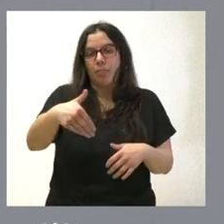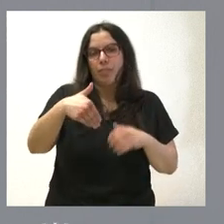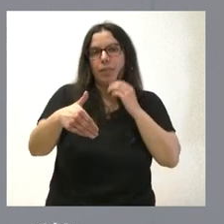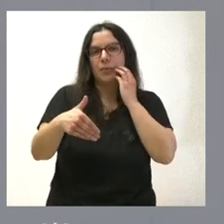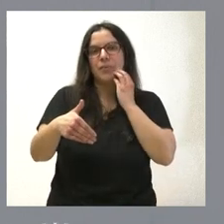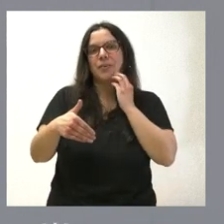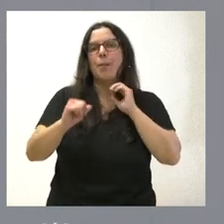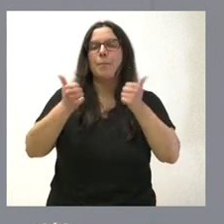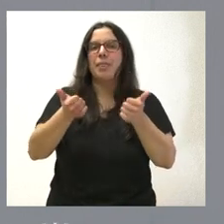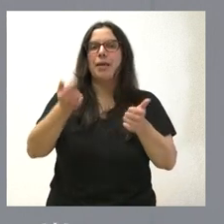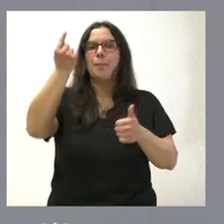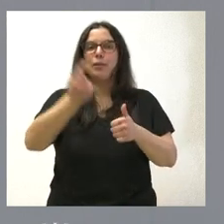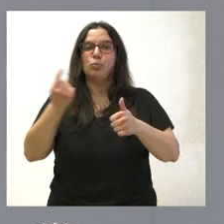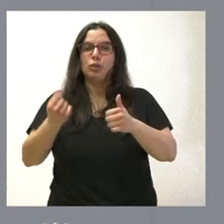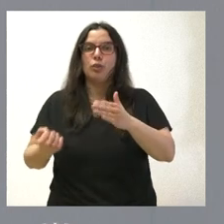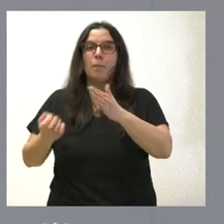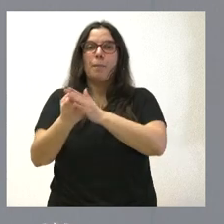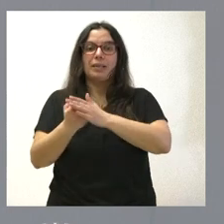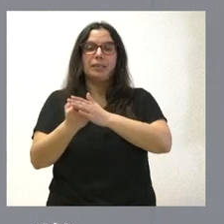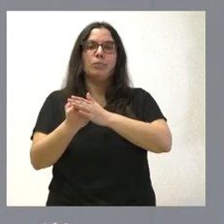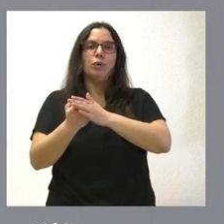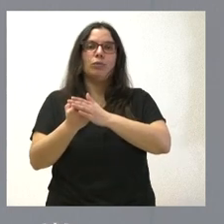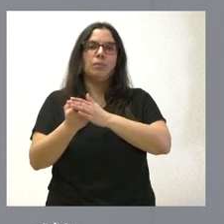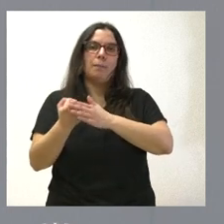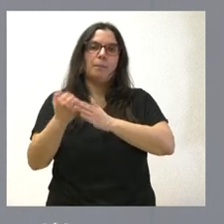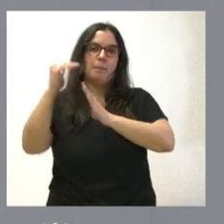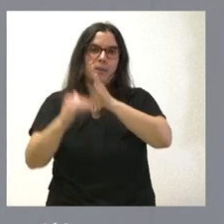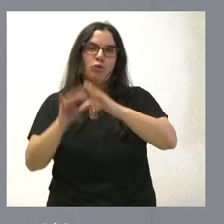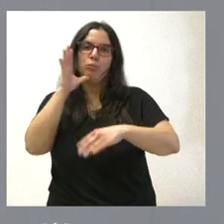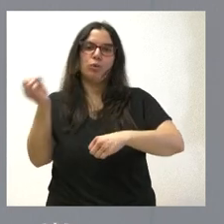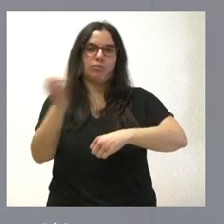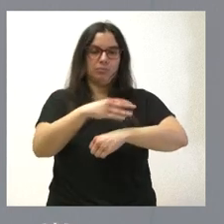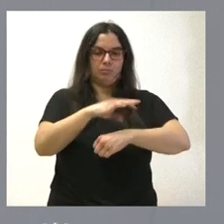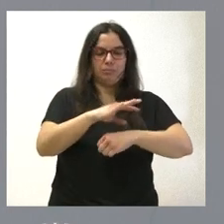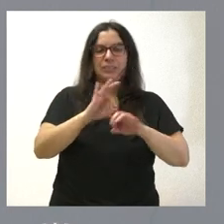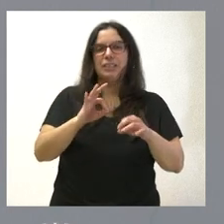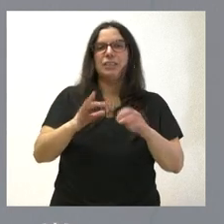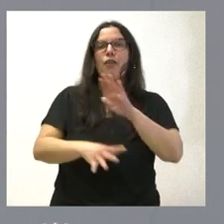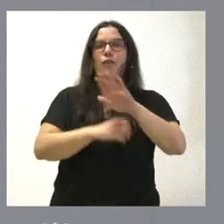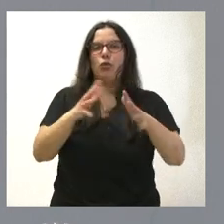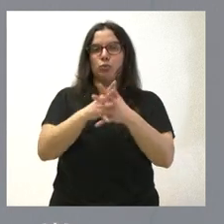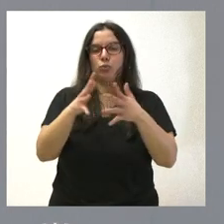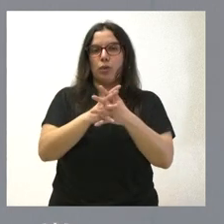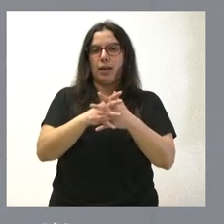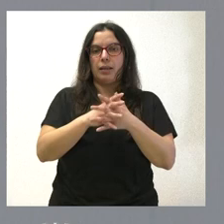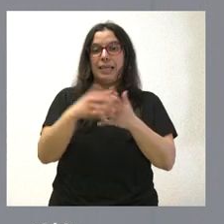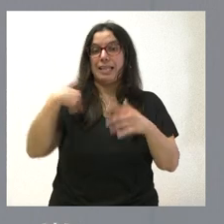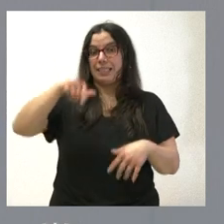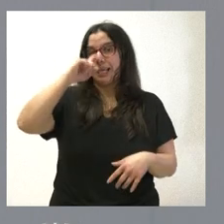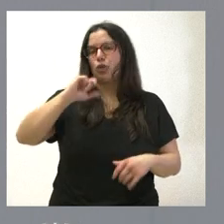descendente en los ingresos procedentes de los fondos estructurales y esta Senda descendente se inicia ya en el año